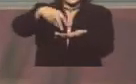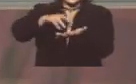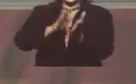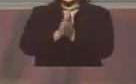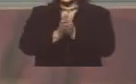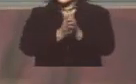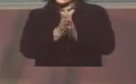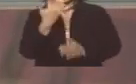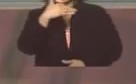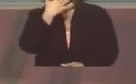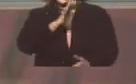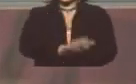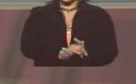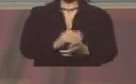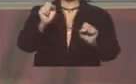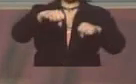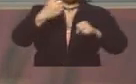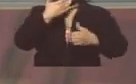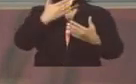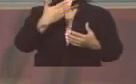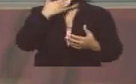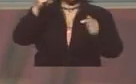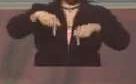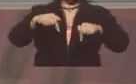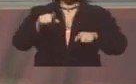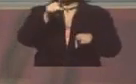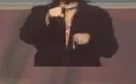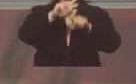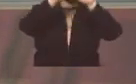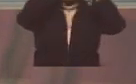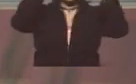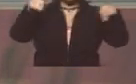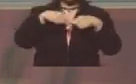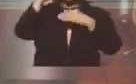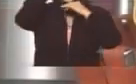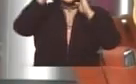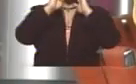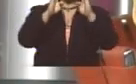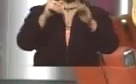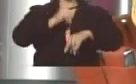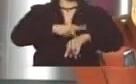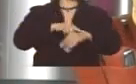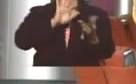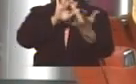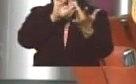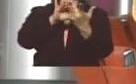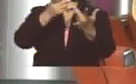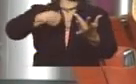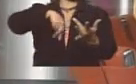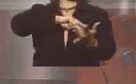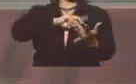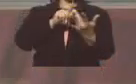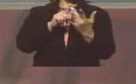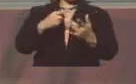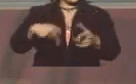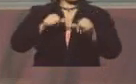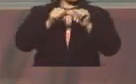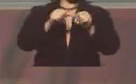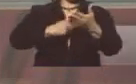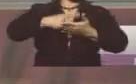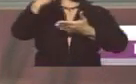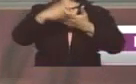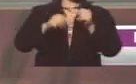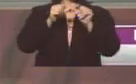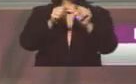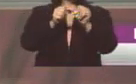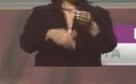Nominelli. Seguramente pues te vamos a invitar otro día para que nos dé unas clasecitas de baile. Con muchísimo gusto, Marieli. Muchísimas gracias. Gracias por estar aquí. Y a ti, por supuesto,